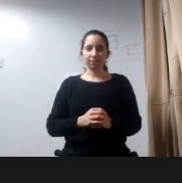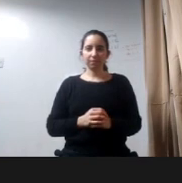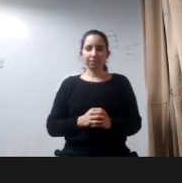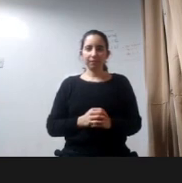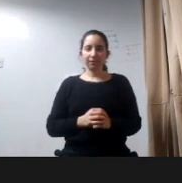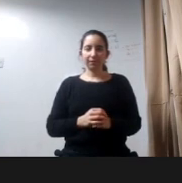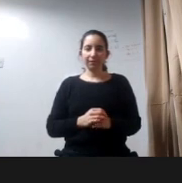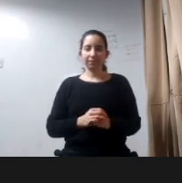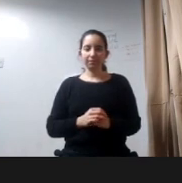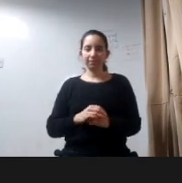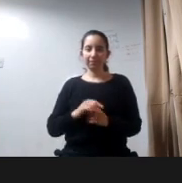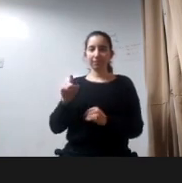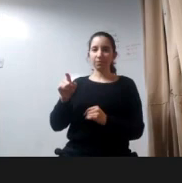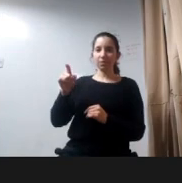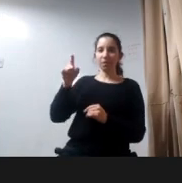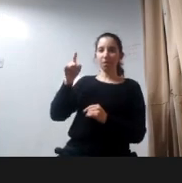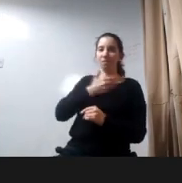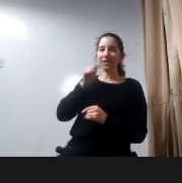Francisco, ¿querés añadir algo más?